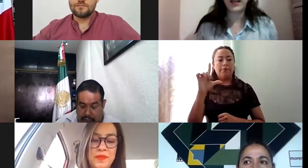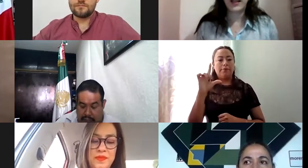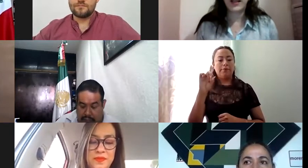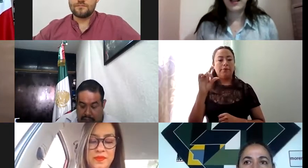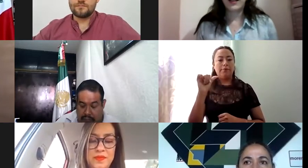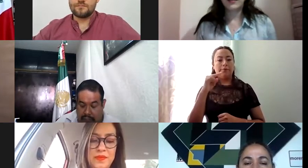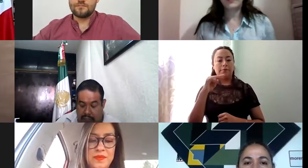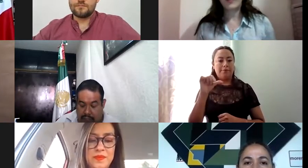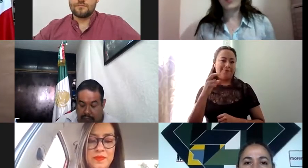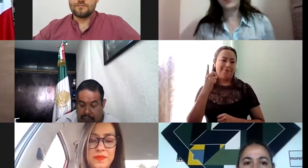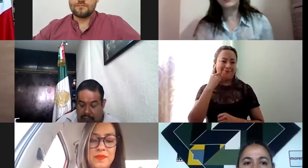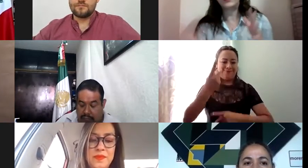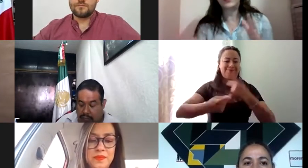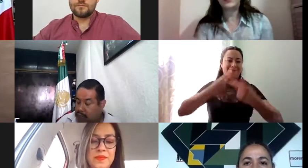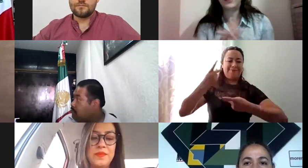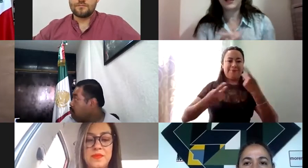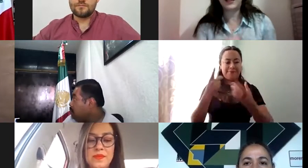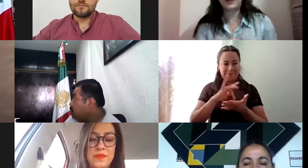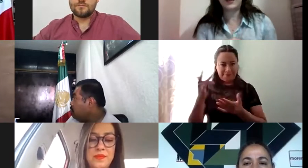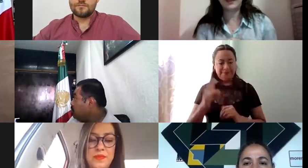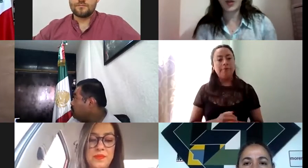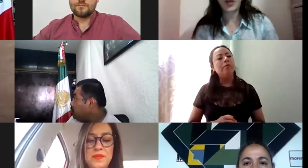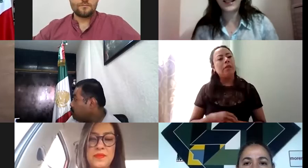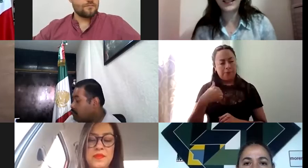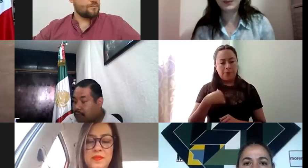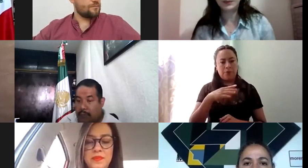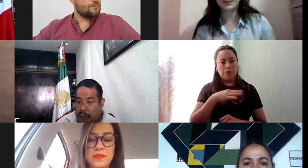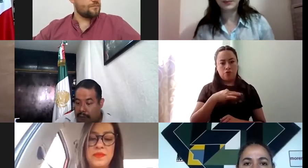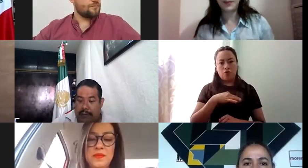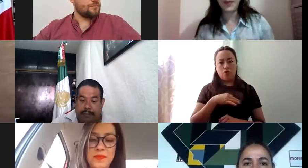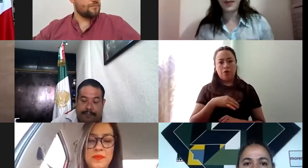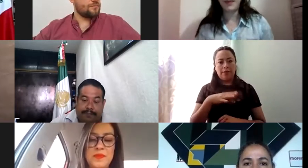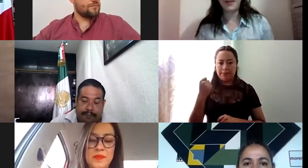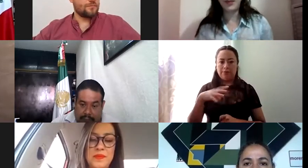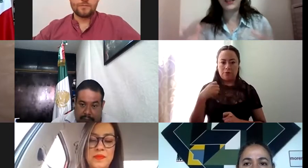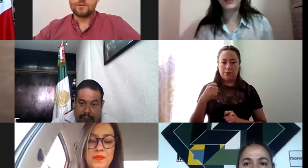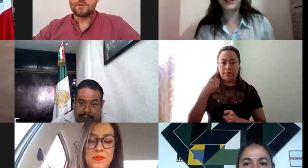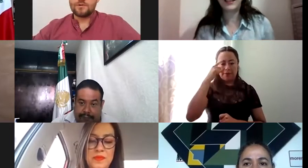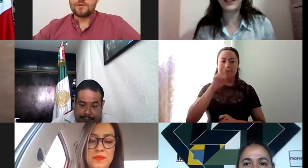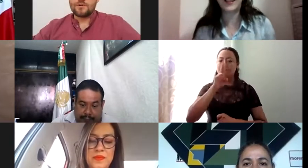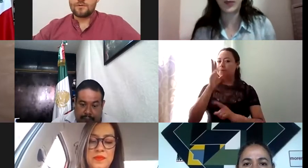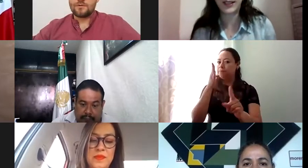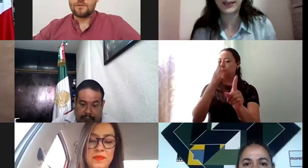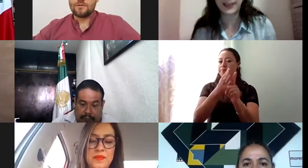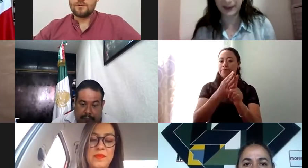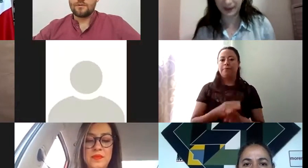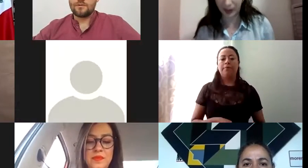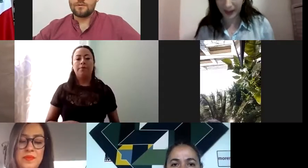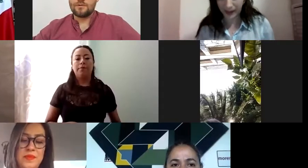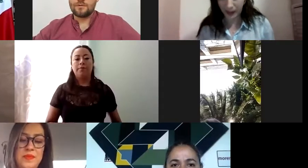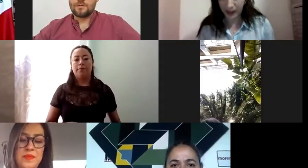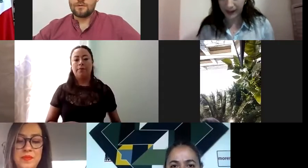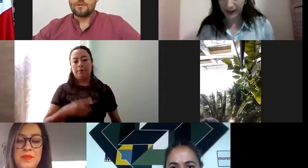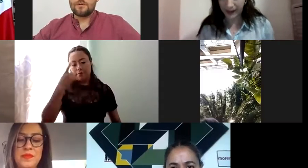preguntas. Bueno, voy a tratar de ser concreta para poder tratar de responder todas